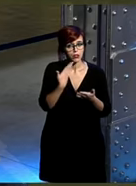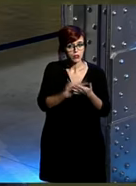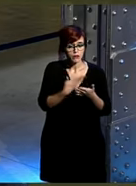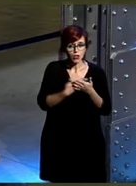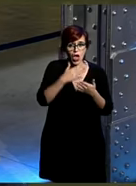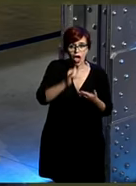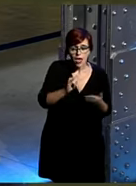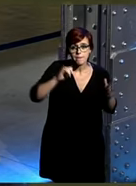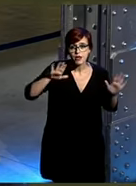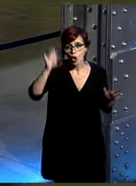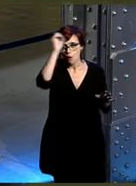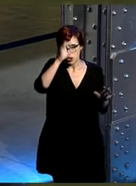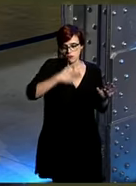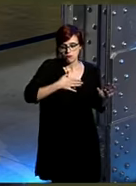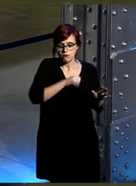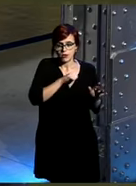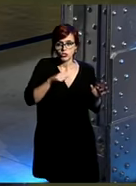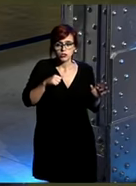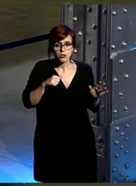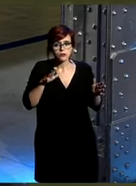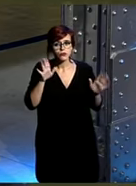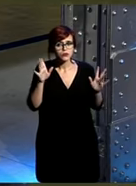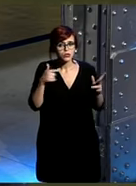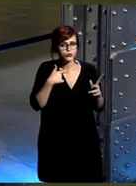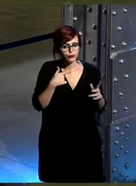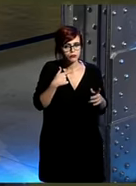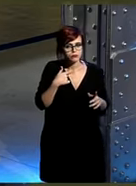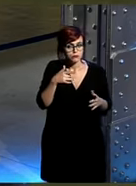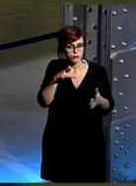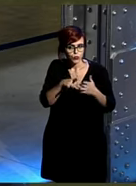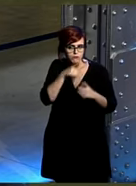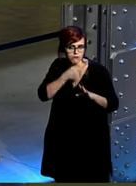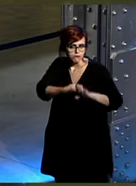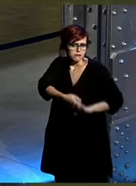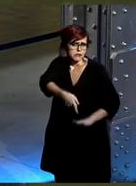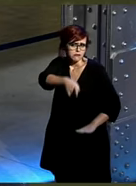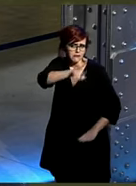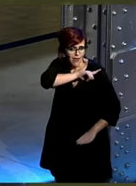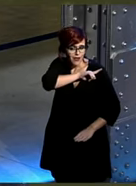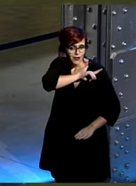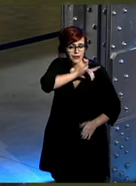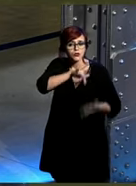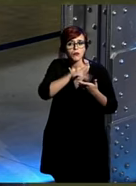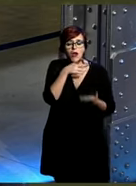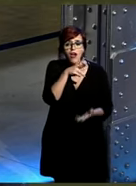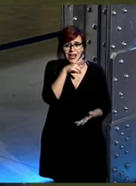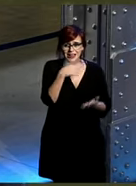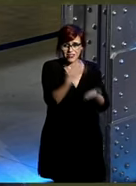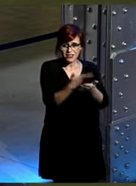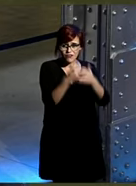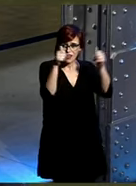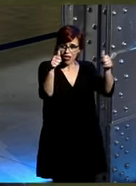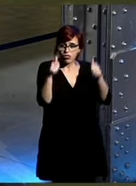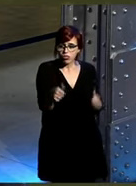pero sinceramente, y esto ya es una opinión personal, yo en eso soy muy radical. Yo no le concedo ningún valor a la certificación, no